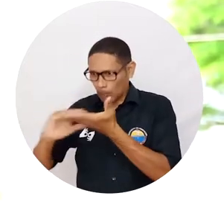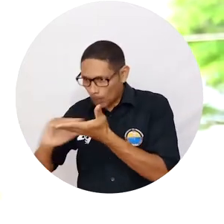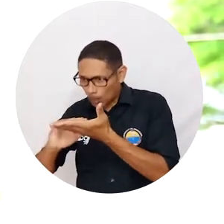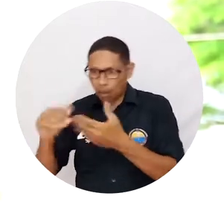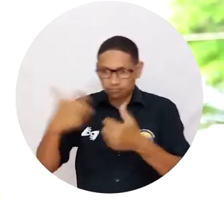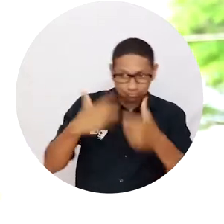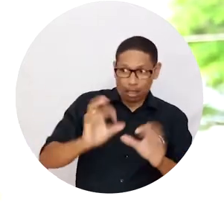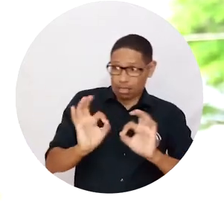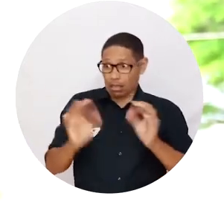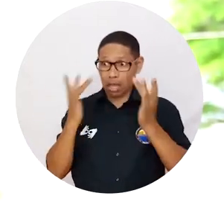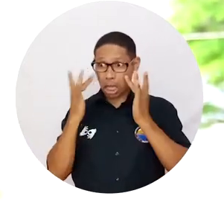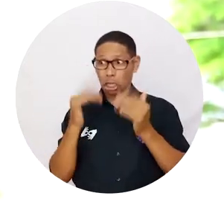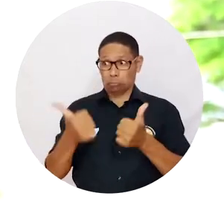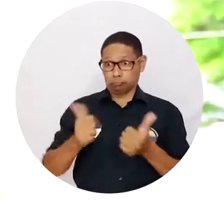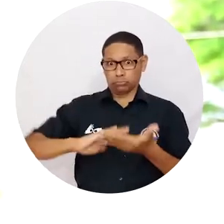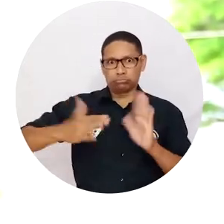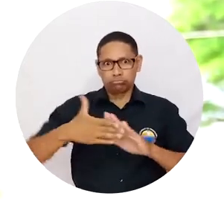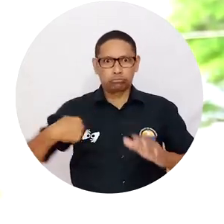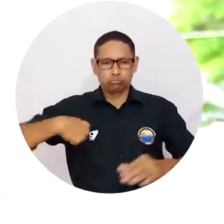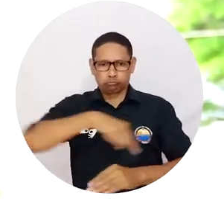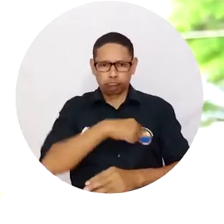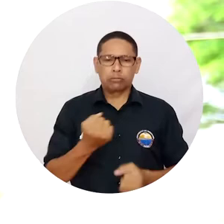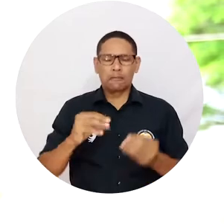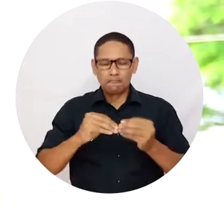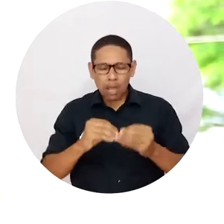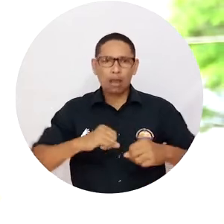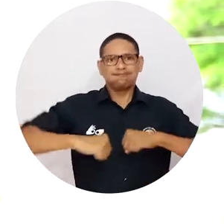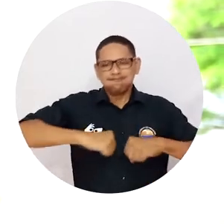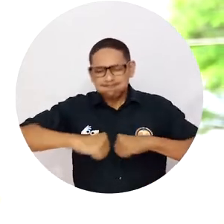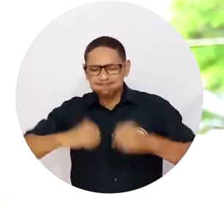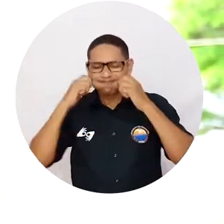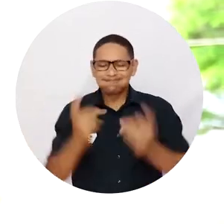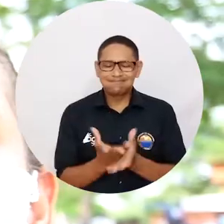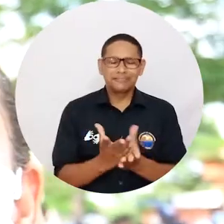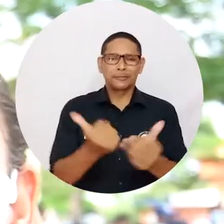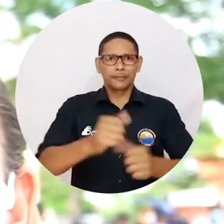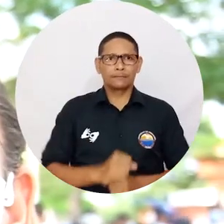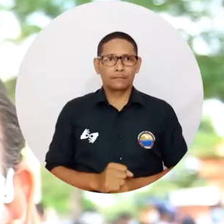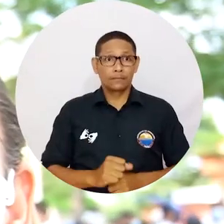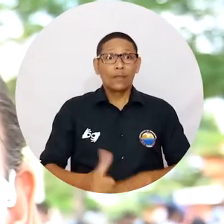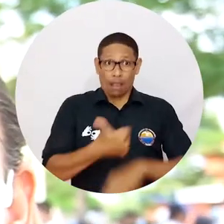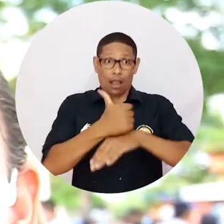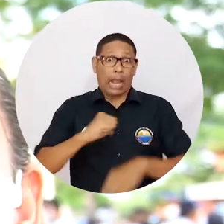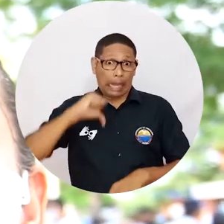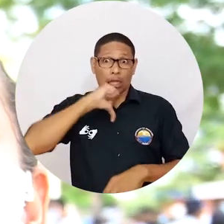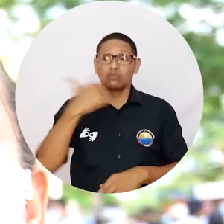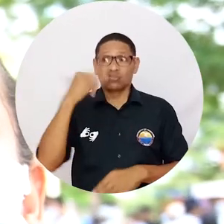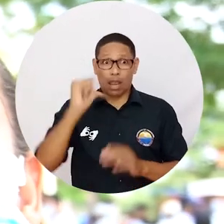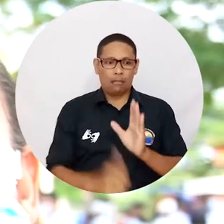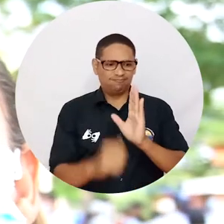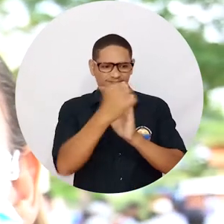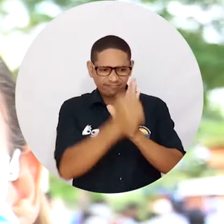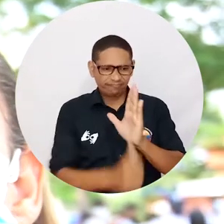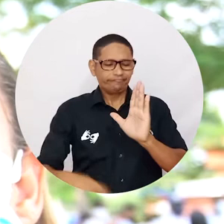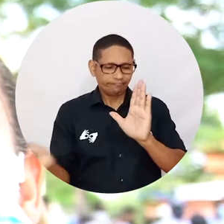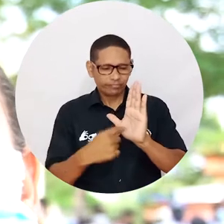y que no haya ningún inconveniente con respecto a notas ni actividades académicas con los estudiantes. El rector ha dado disposición para